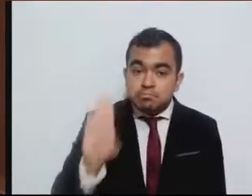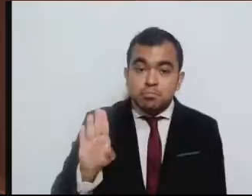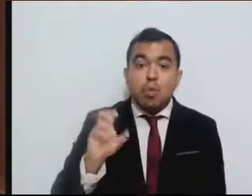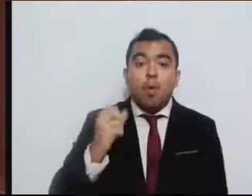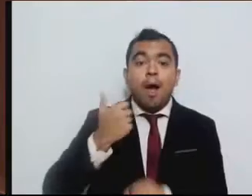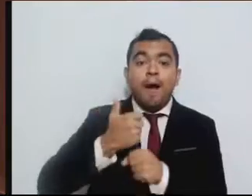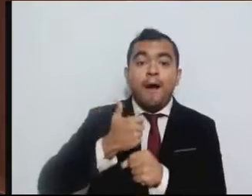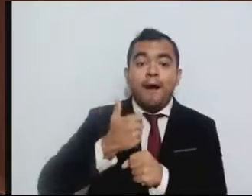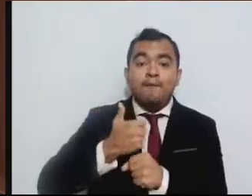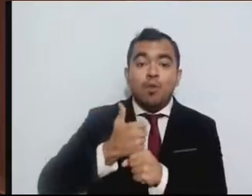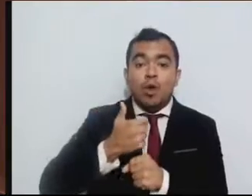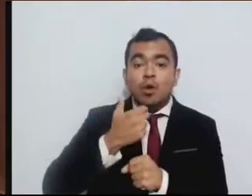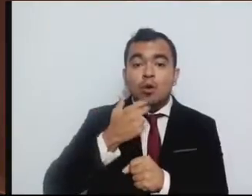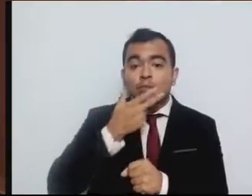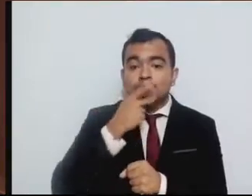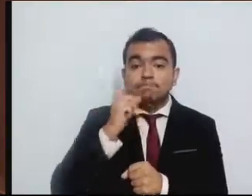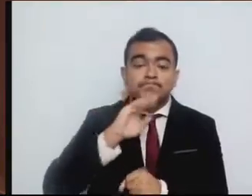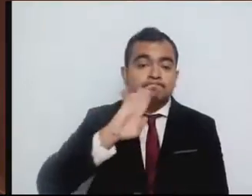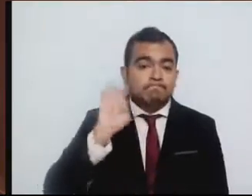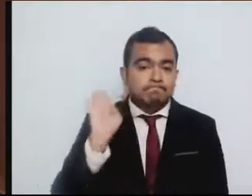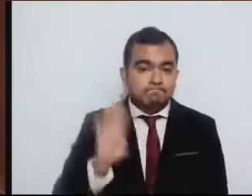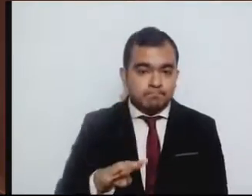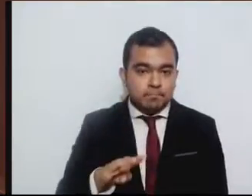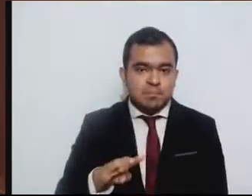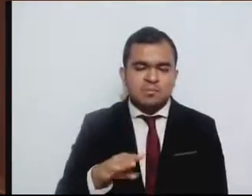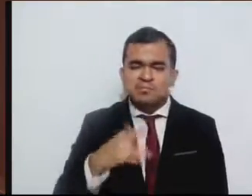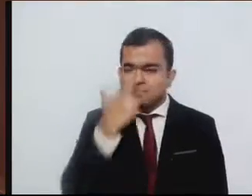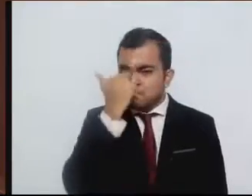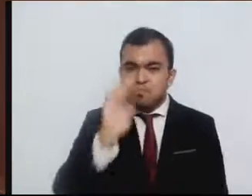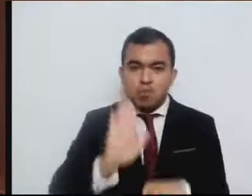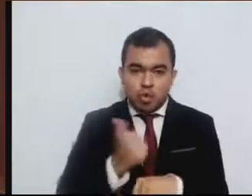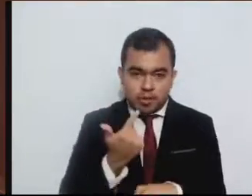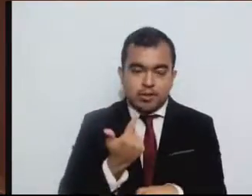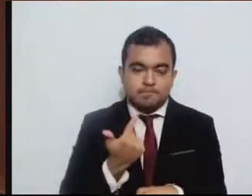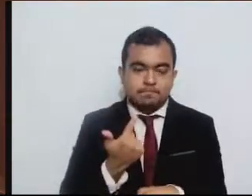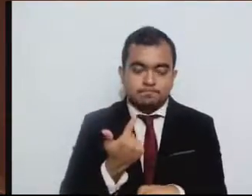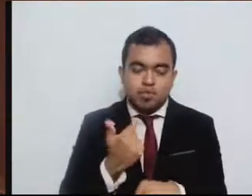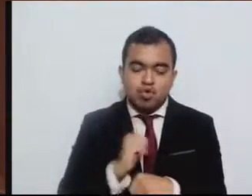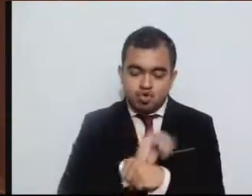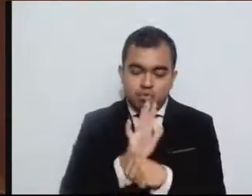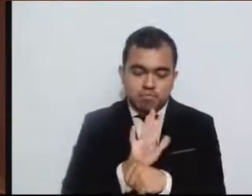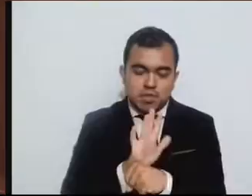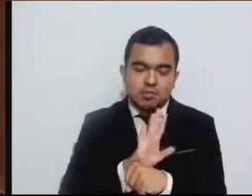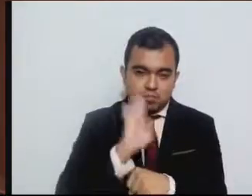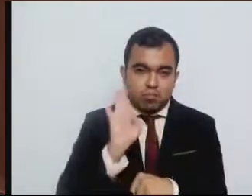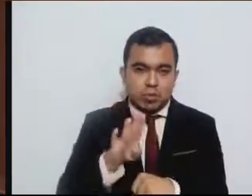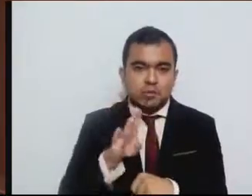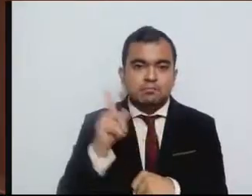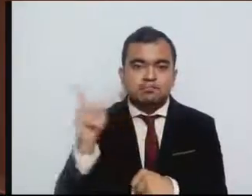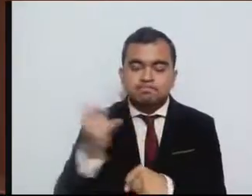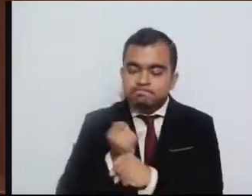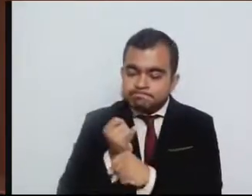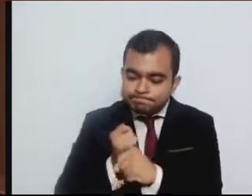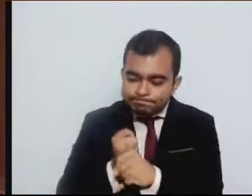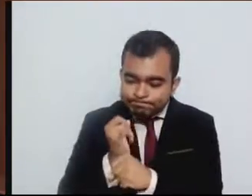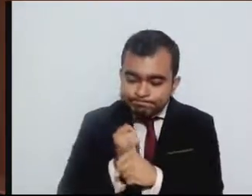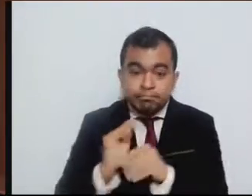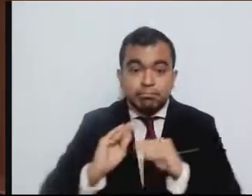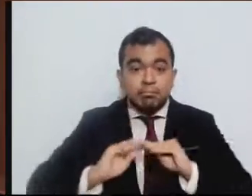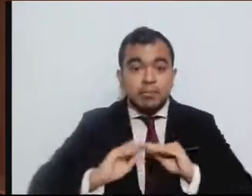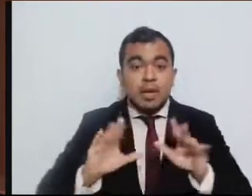cuidaban. Muertes asociadas al COVID-19, de acuerdo con el estudio publicado por la